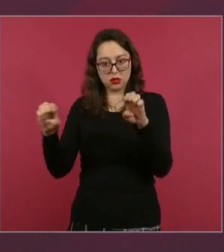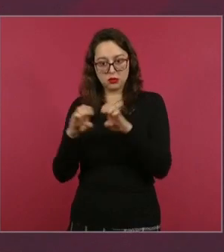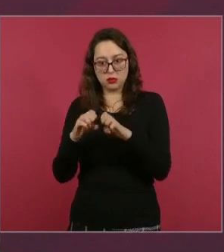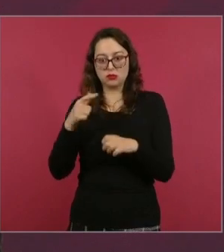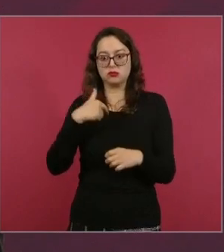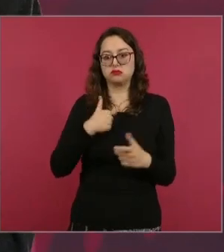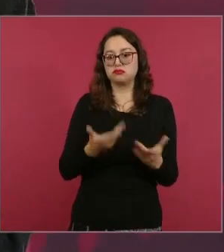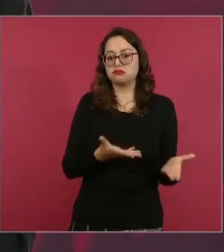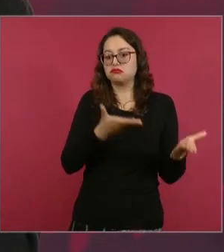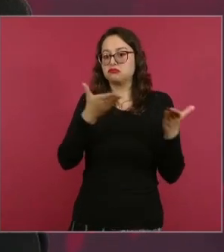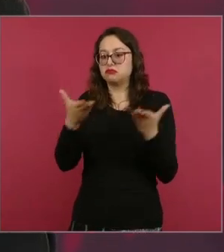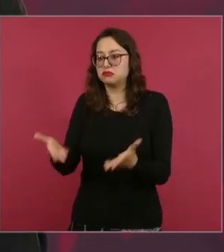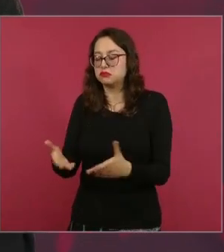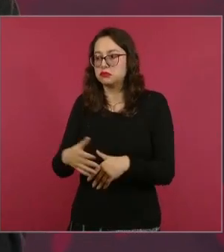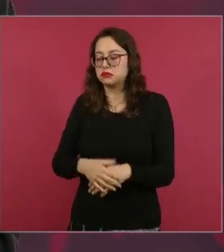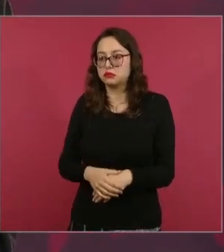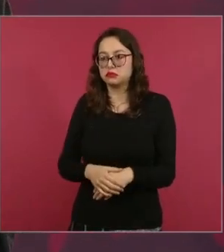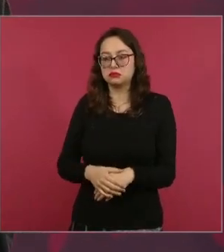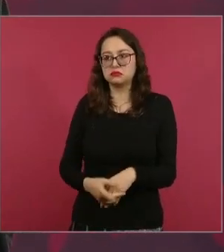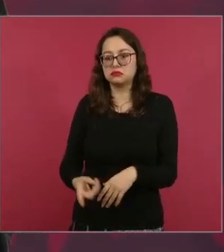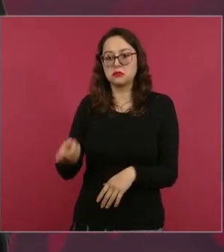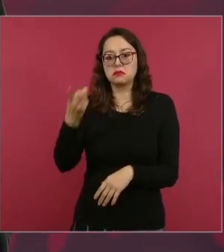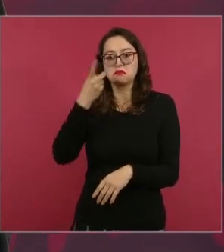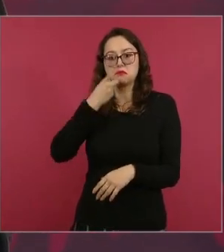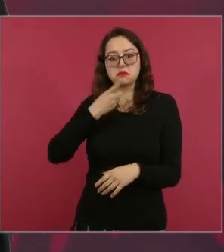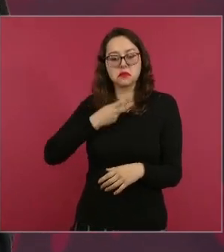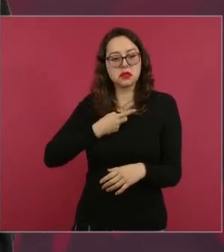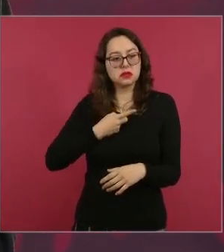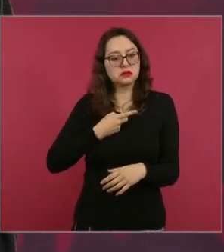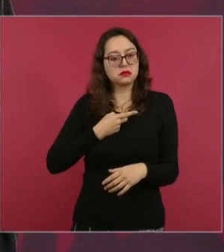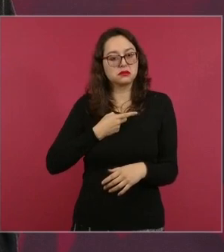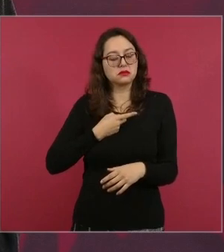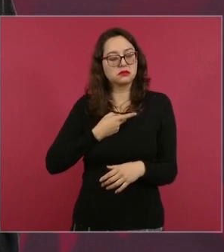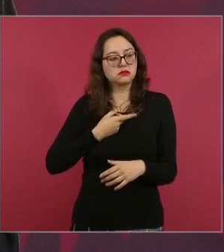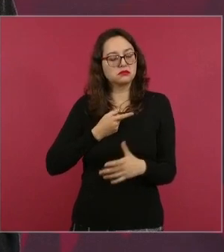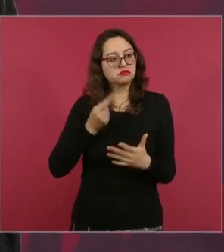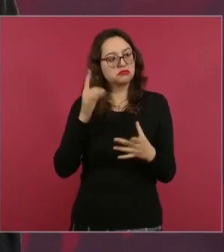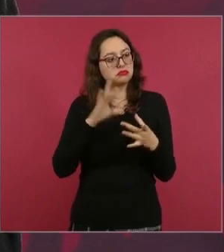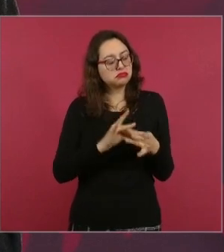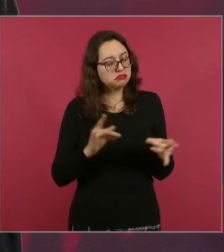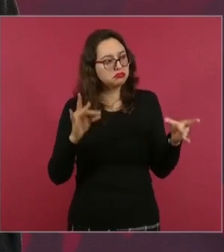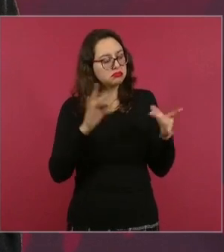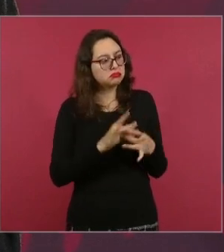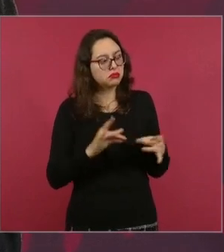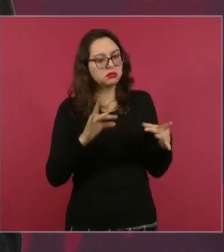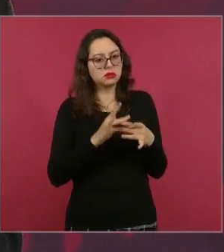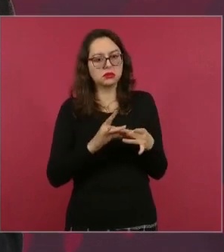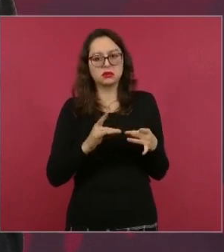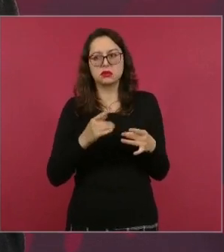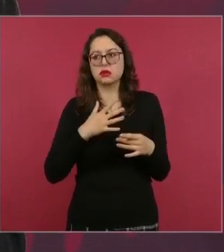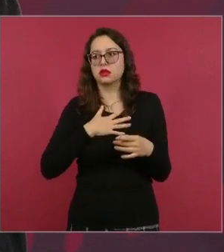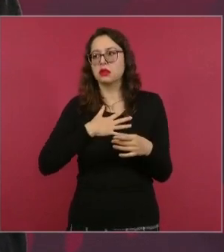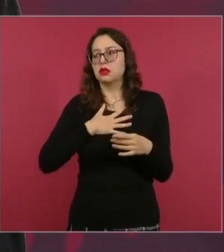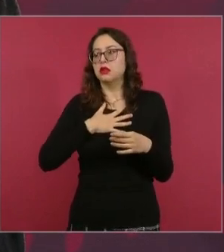trabajando y eso fue y vamos a sacar